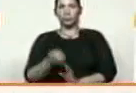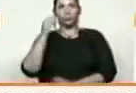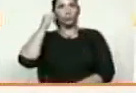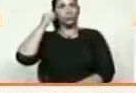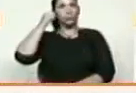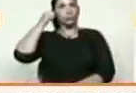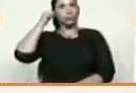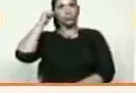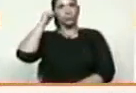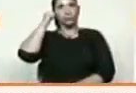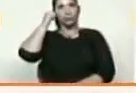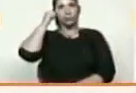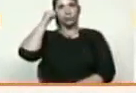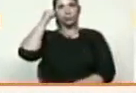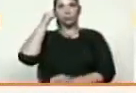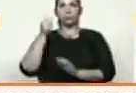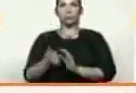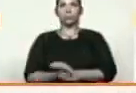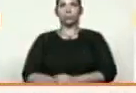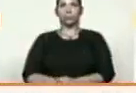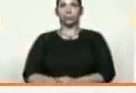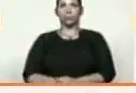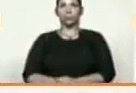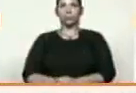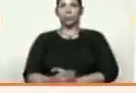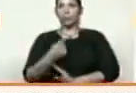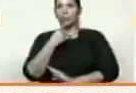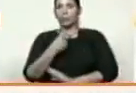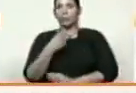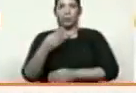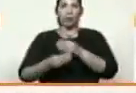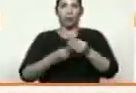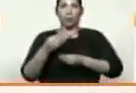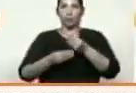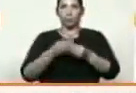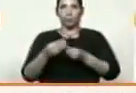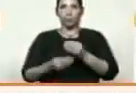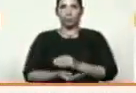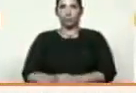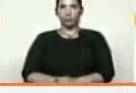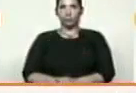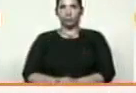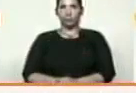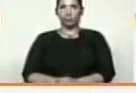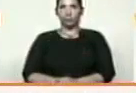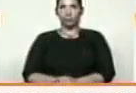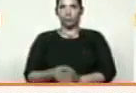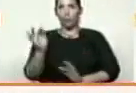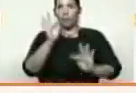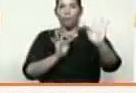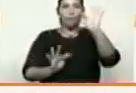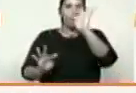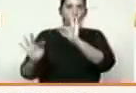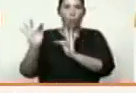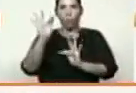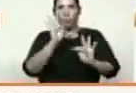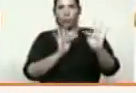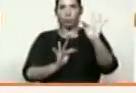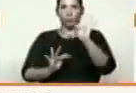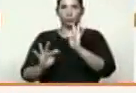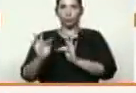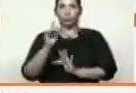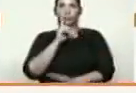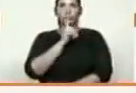consideraba que debía irse a una fórmula mixta, poco extravagante, pero una fórmula mixta que él